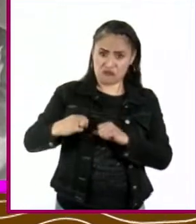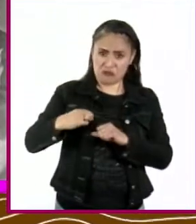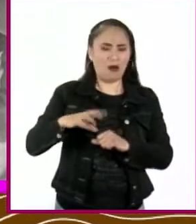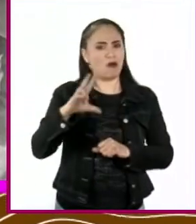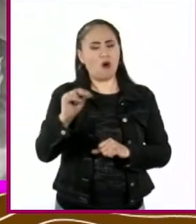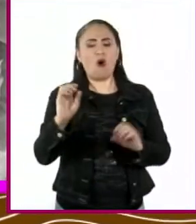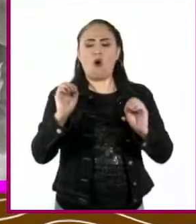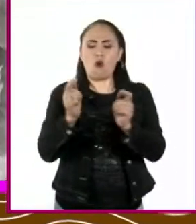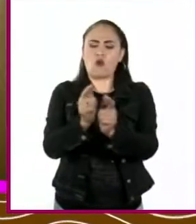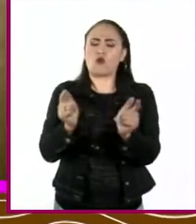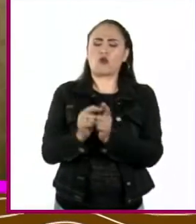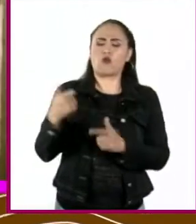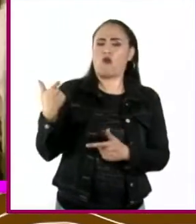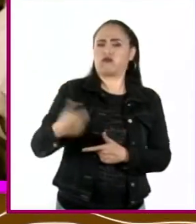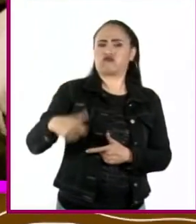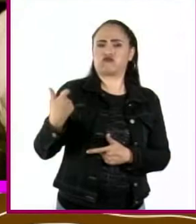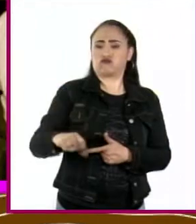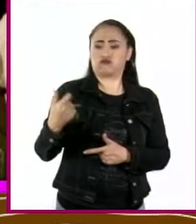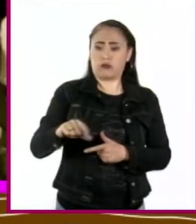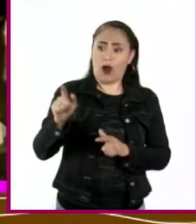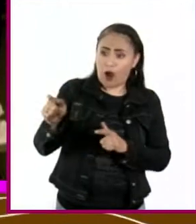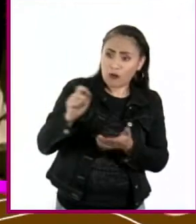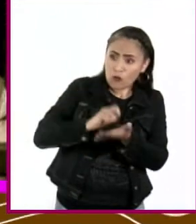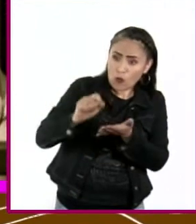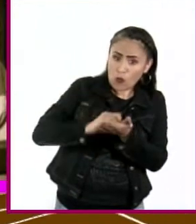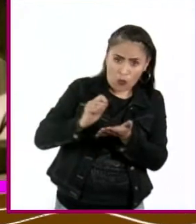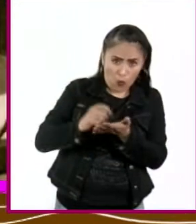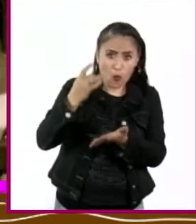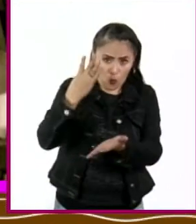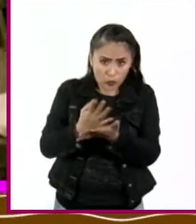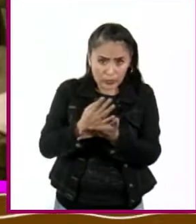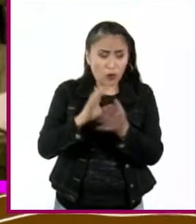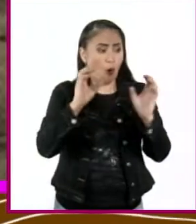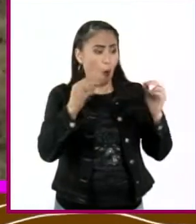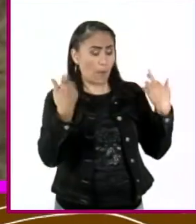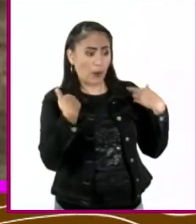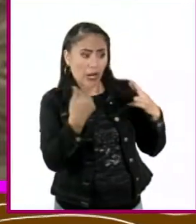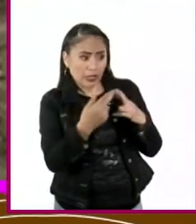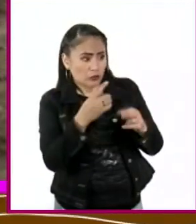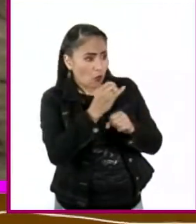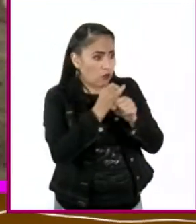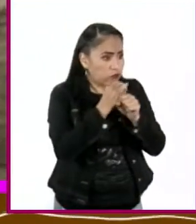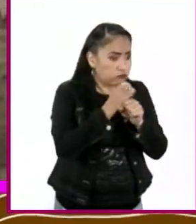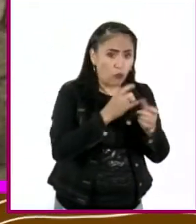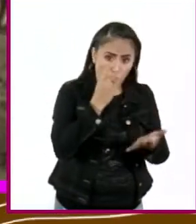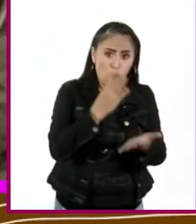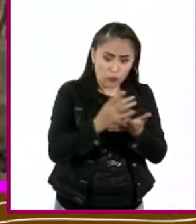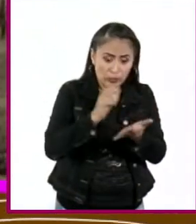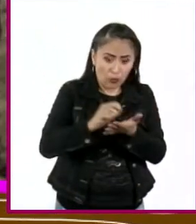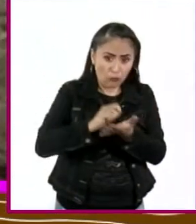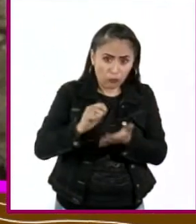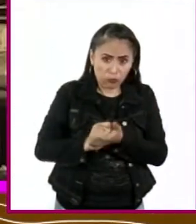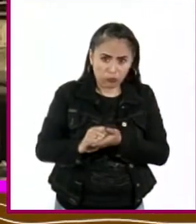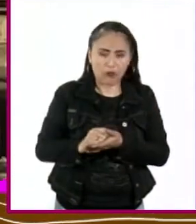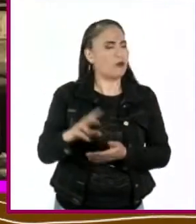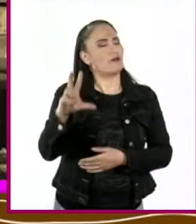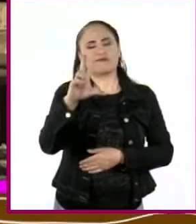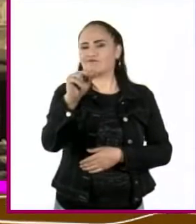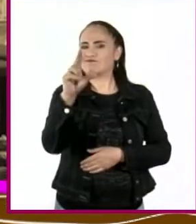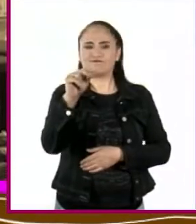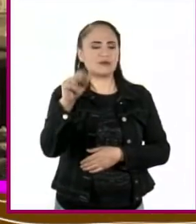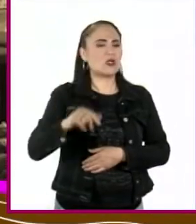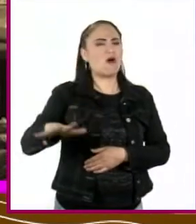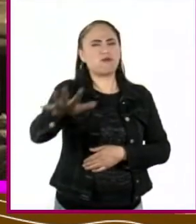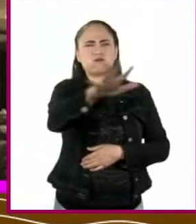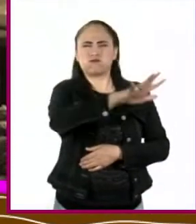riquillos de la población, ni para destacar solo a los maestros, sino para ver desde un cierto punto, en toda